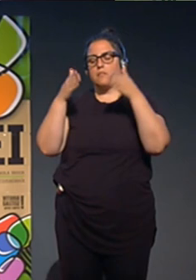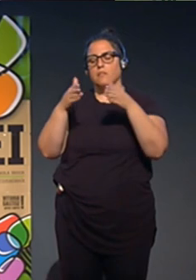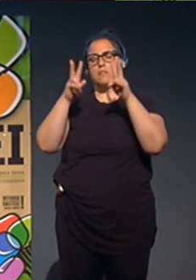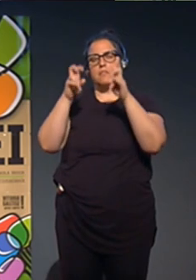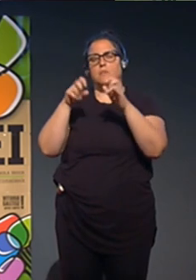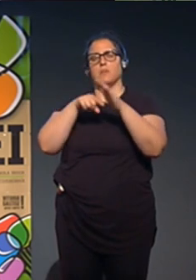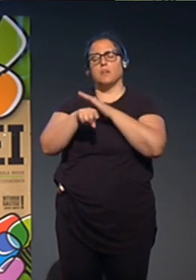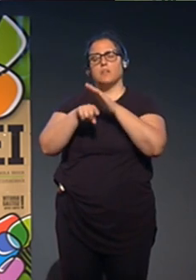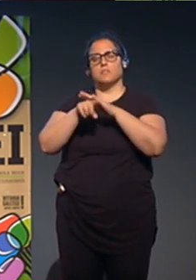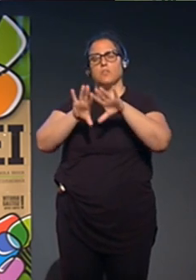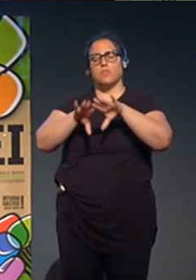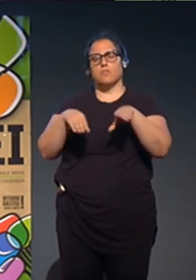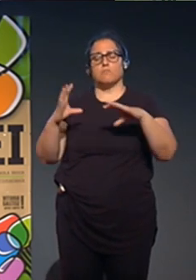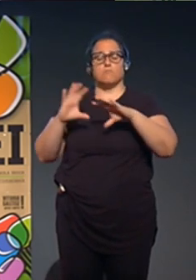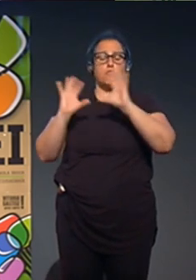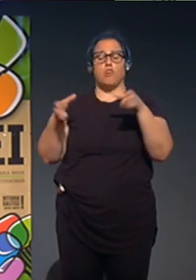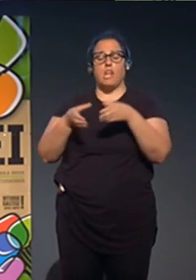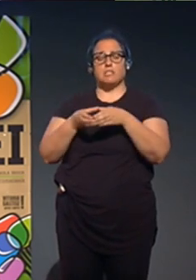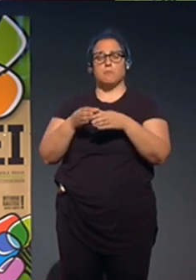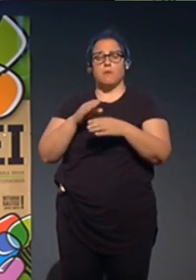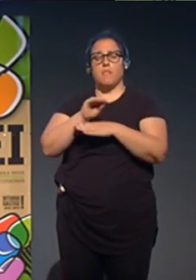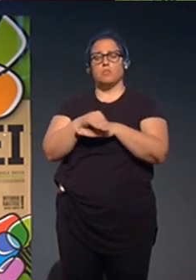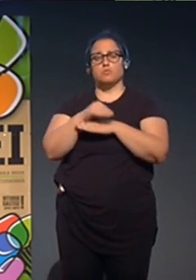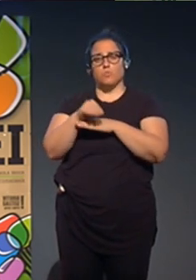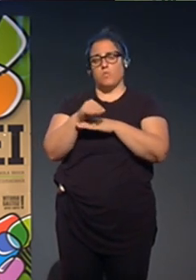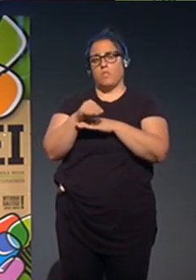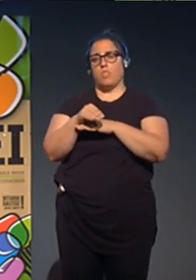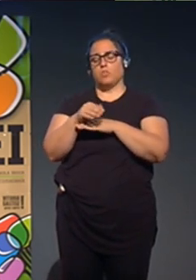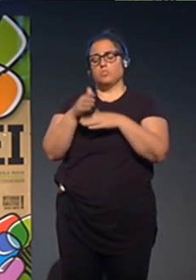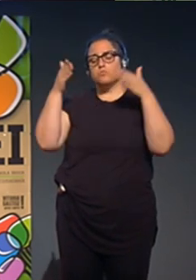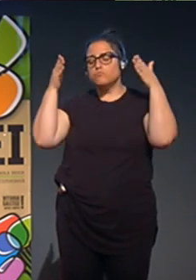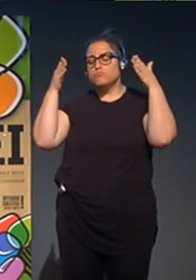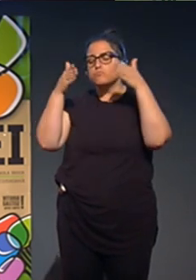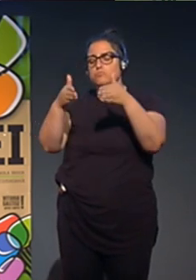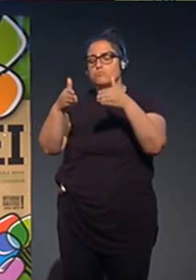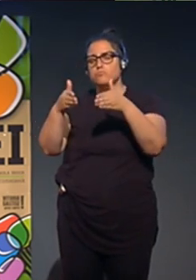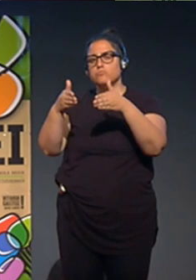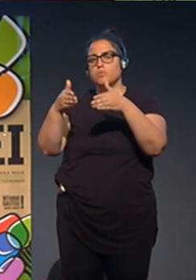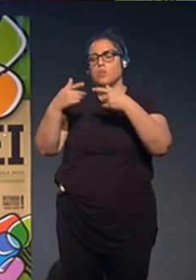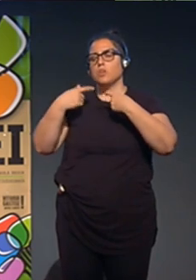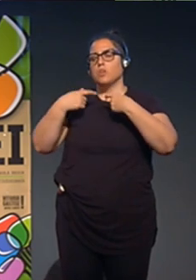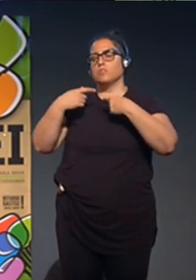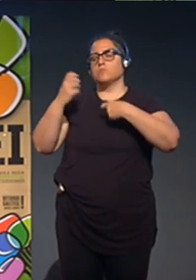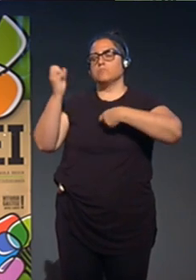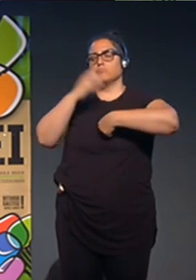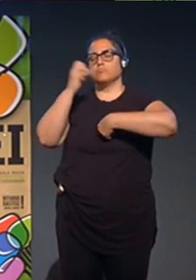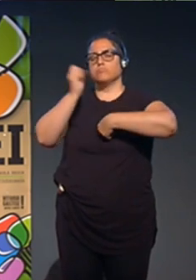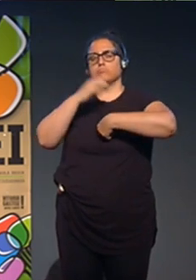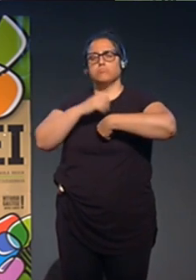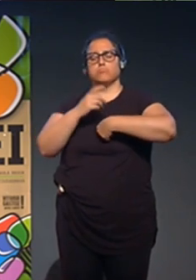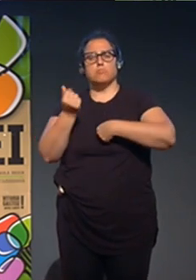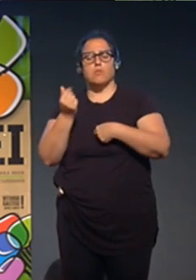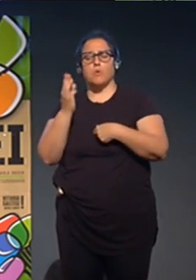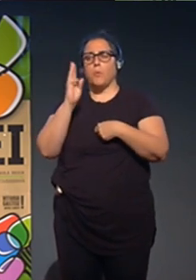y y bueno la importancia de sacar del centro de importancia eh la acumulación de capital o o indicadores como